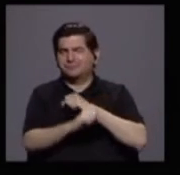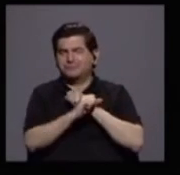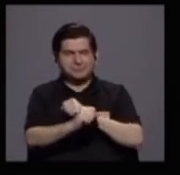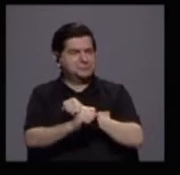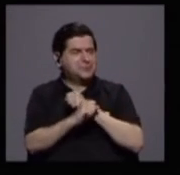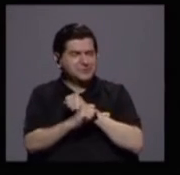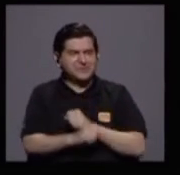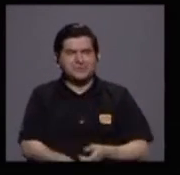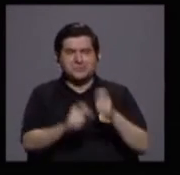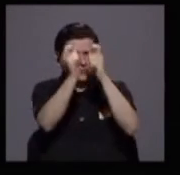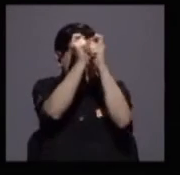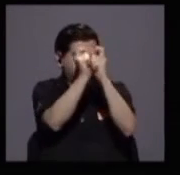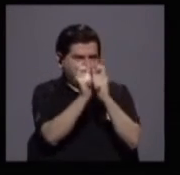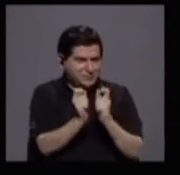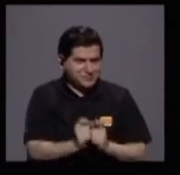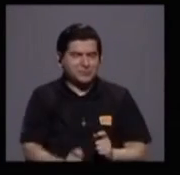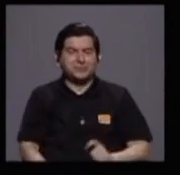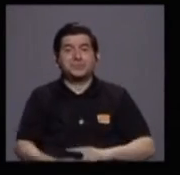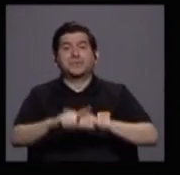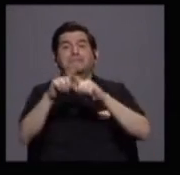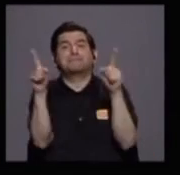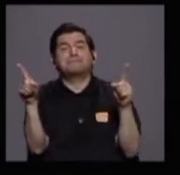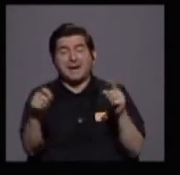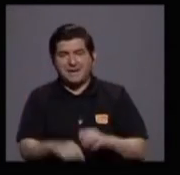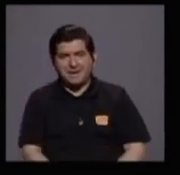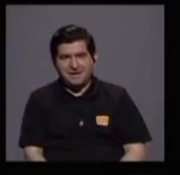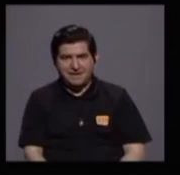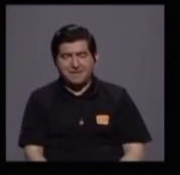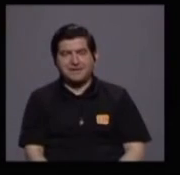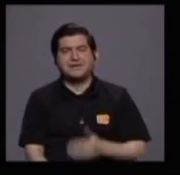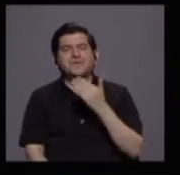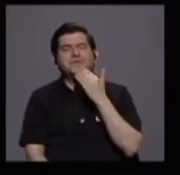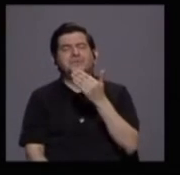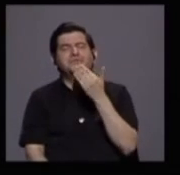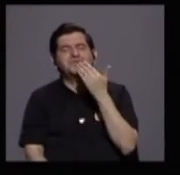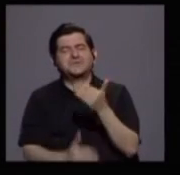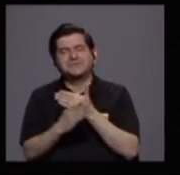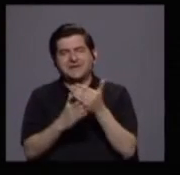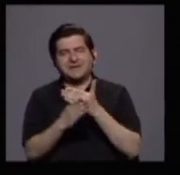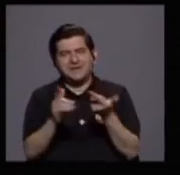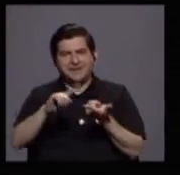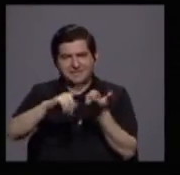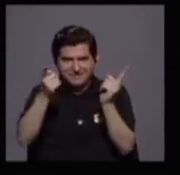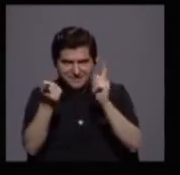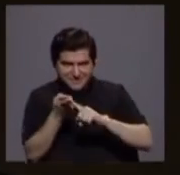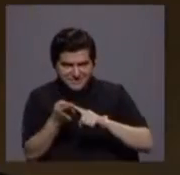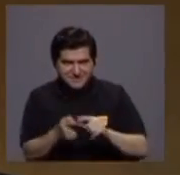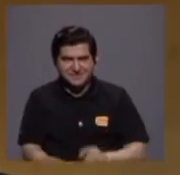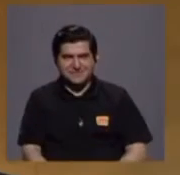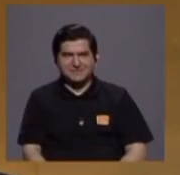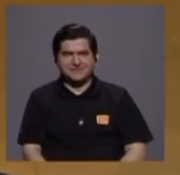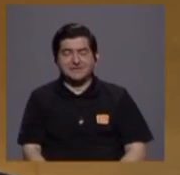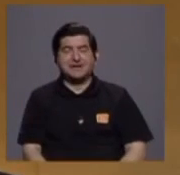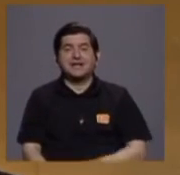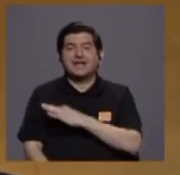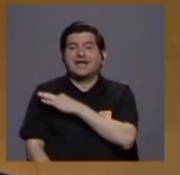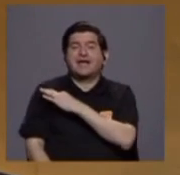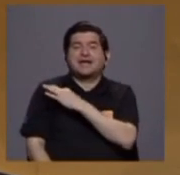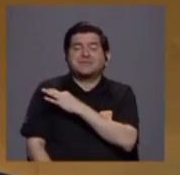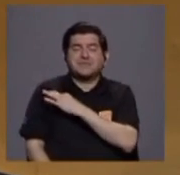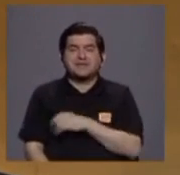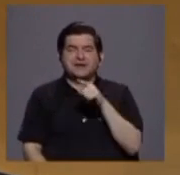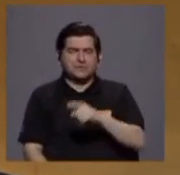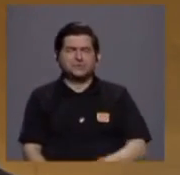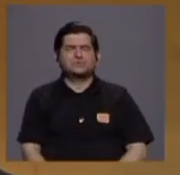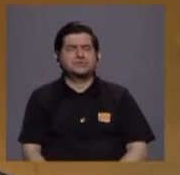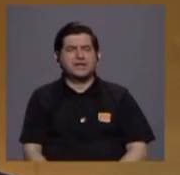de los detalles, pero de nuevo, gracias por compartir con las amigas y amigos, y a las amigas y amigos los invitamos a que se